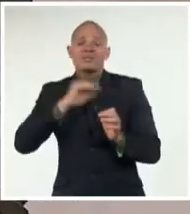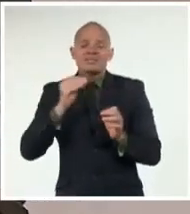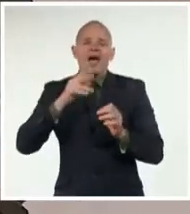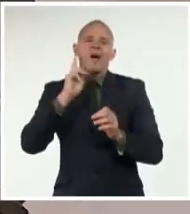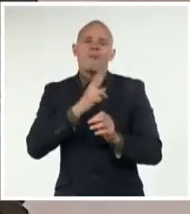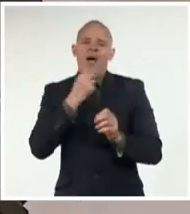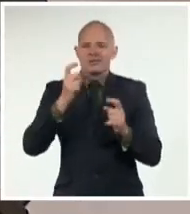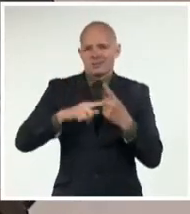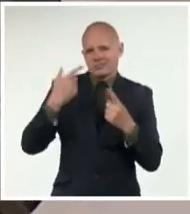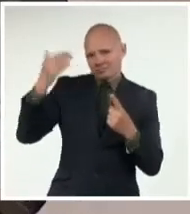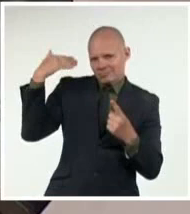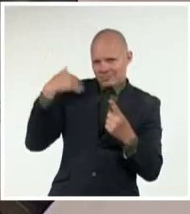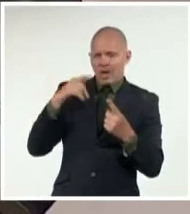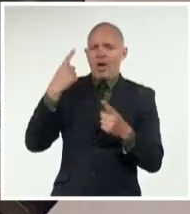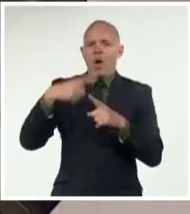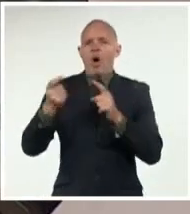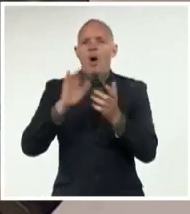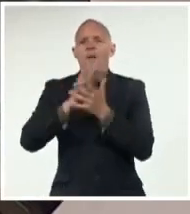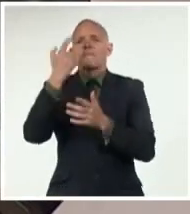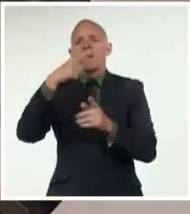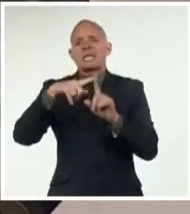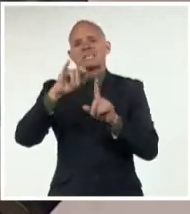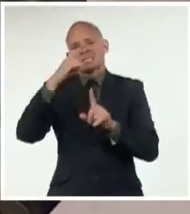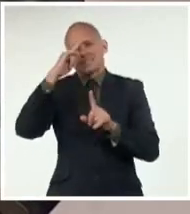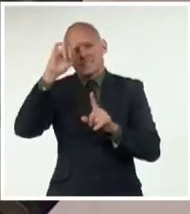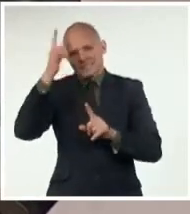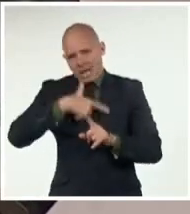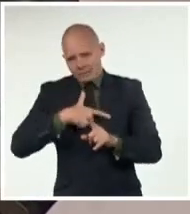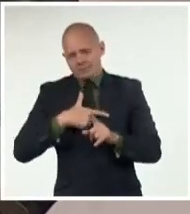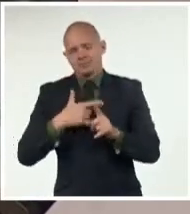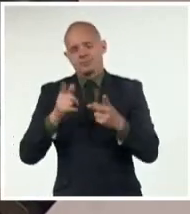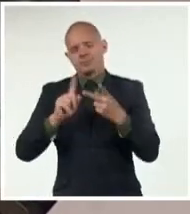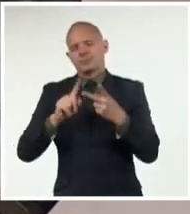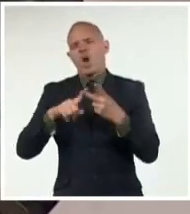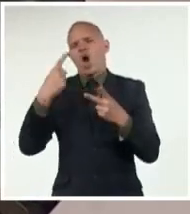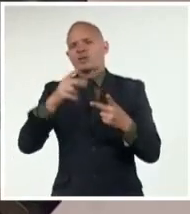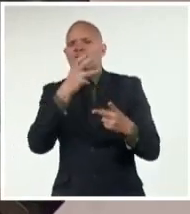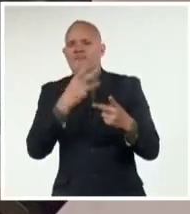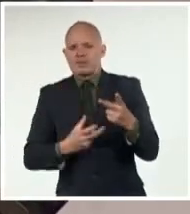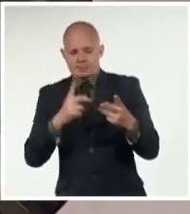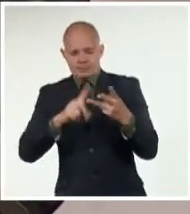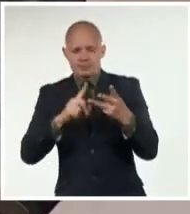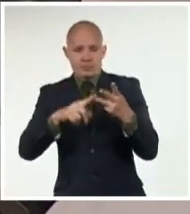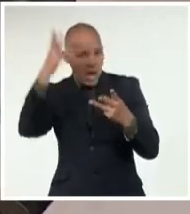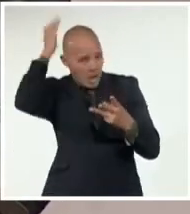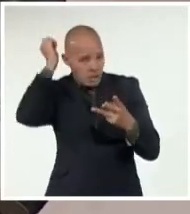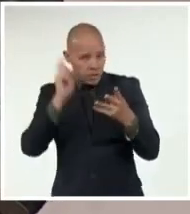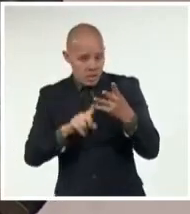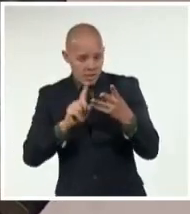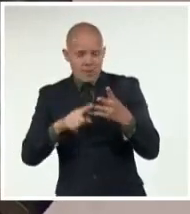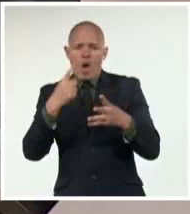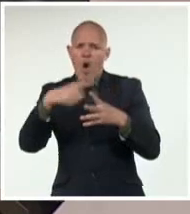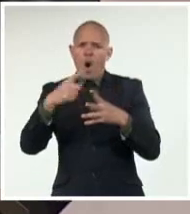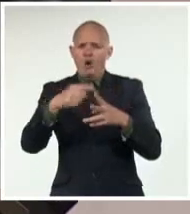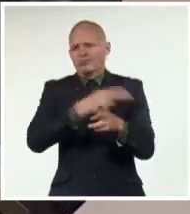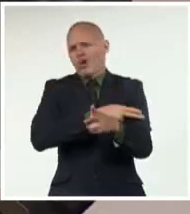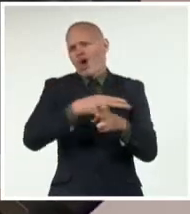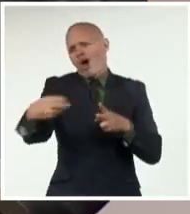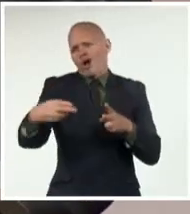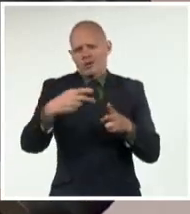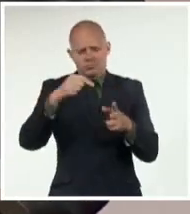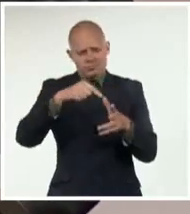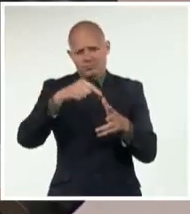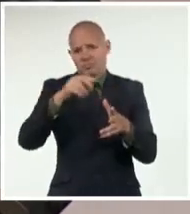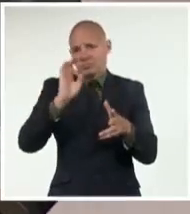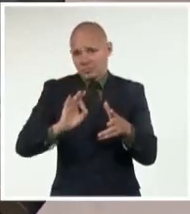martiana, en el inmenso legado de Fidel, las enseñanzas de Raúl, en las tradiciones de lucha del pueblo, en